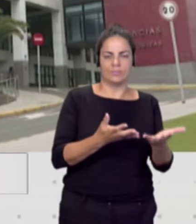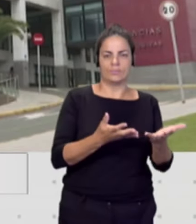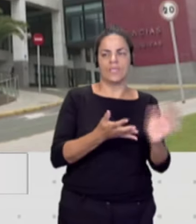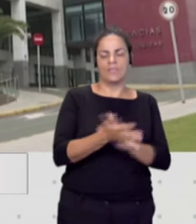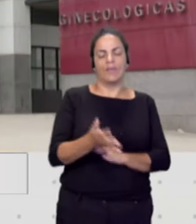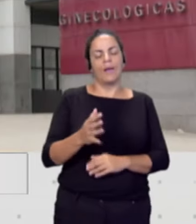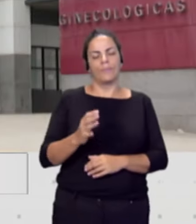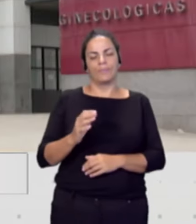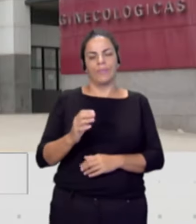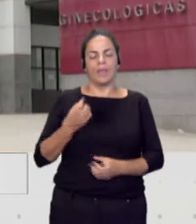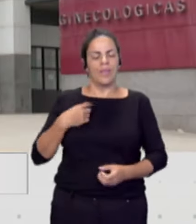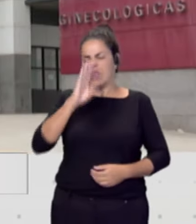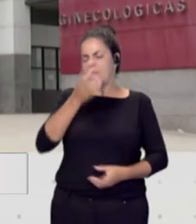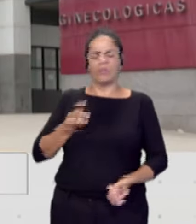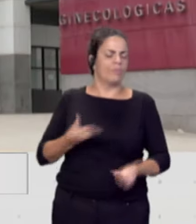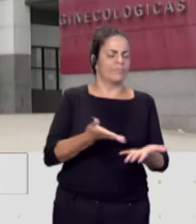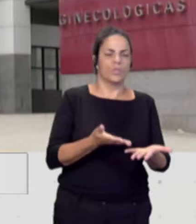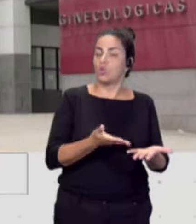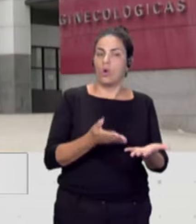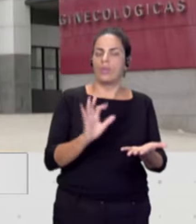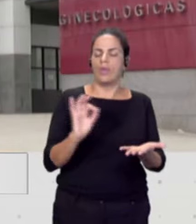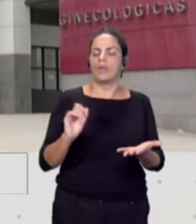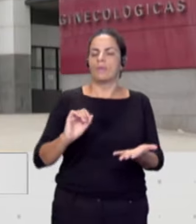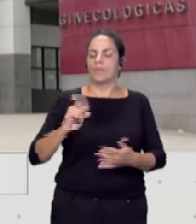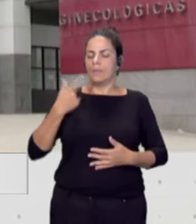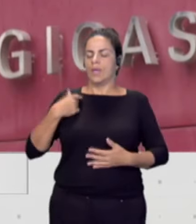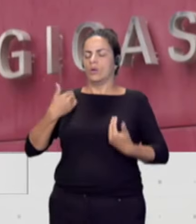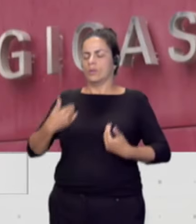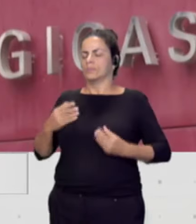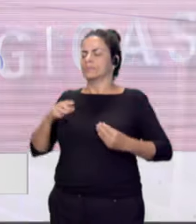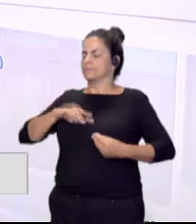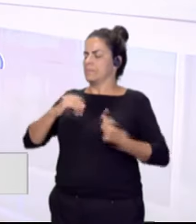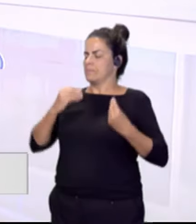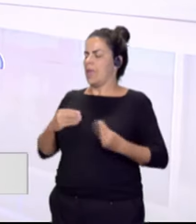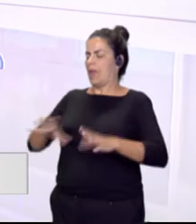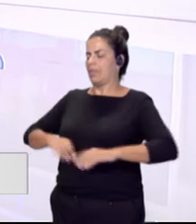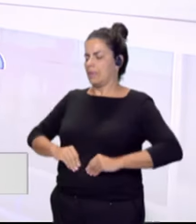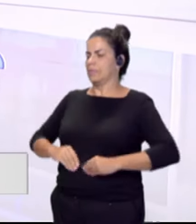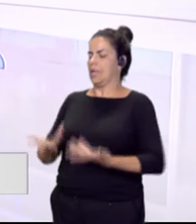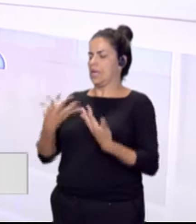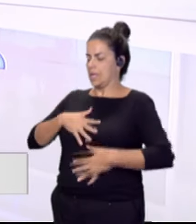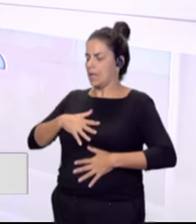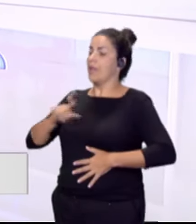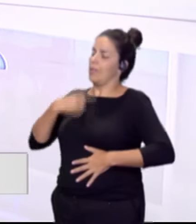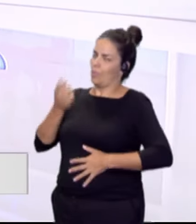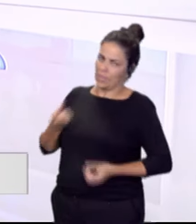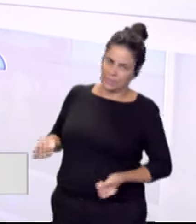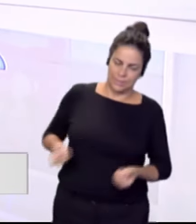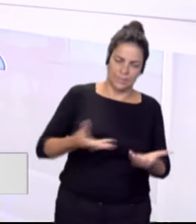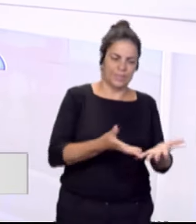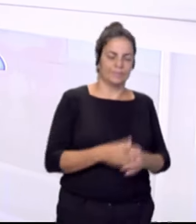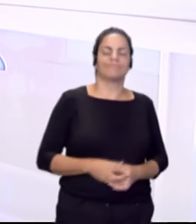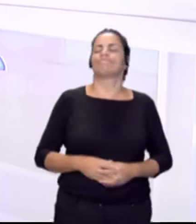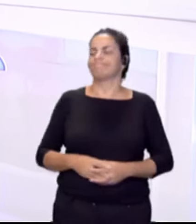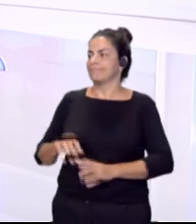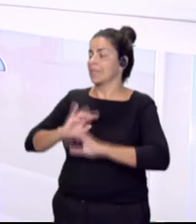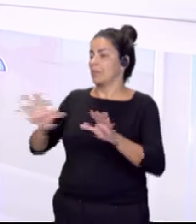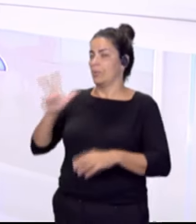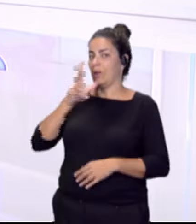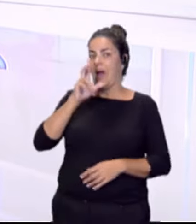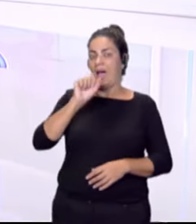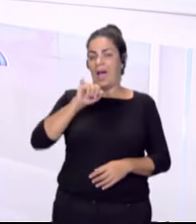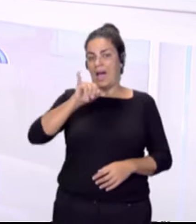más enteros. Claro. Sí. Pues Aide Hernández es psicóloga, especialista en